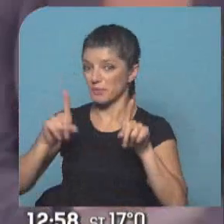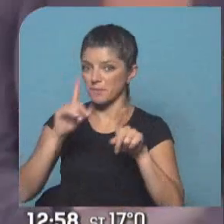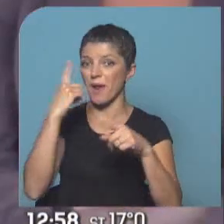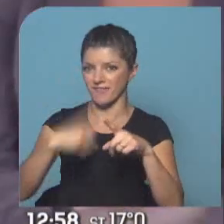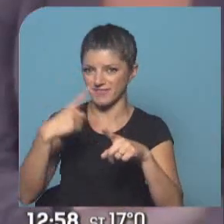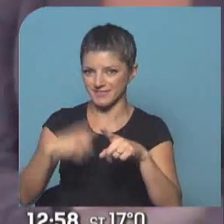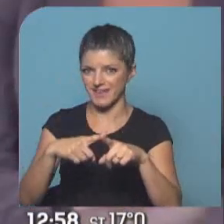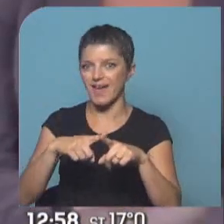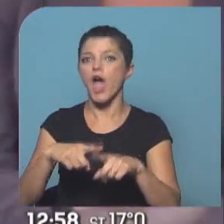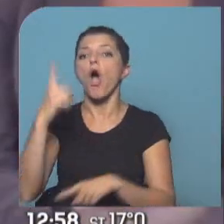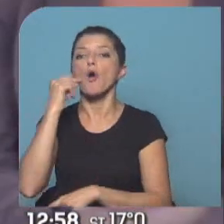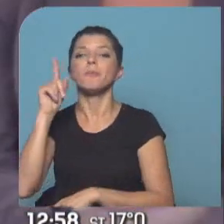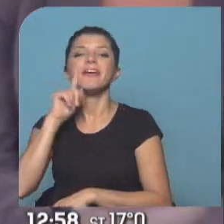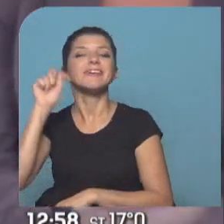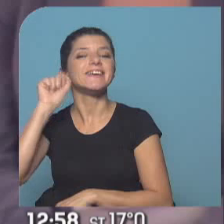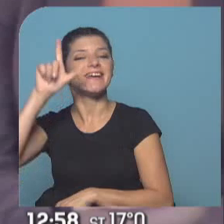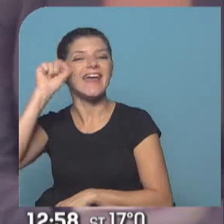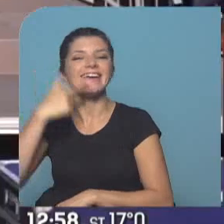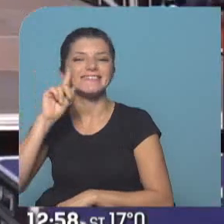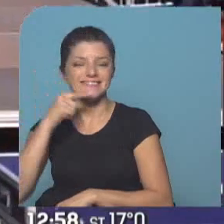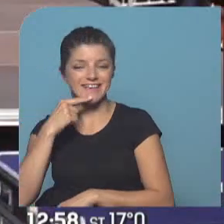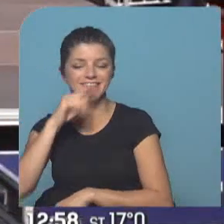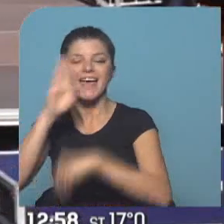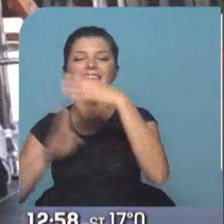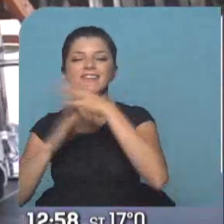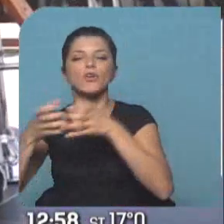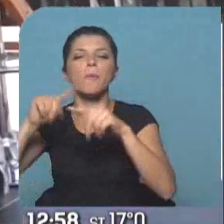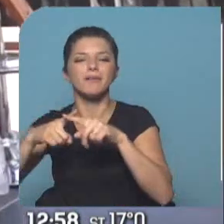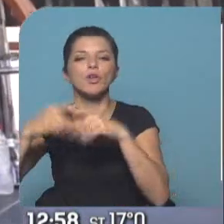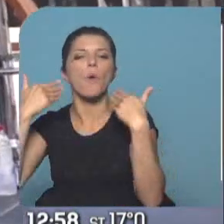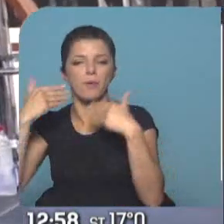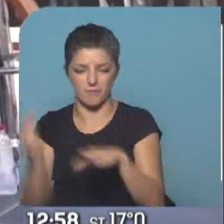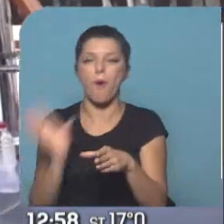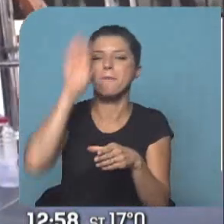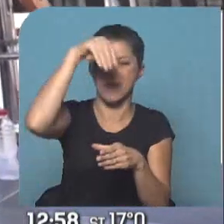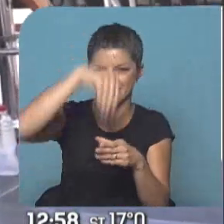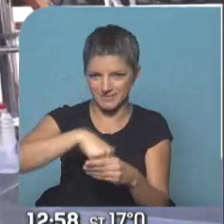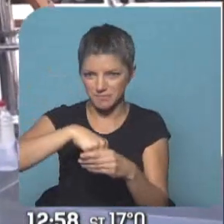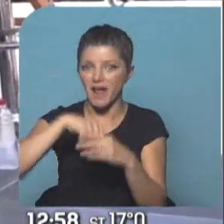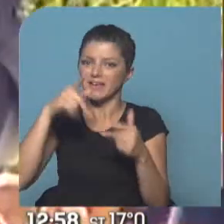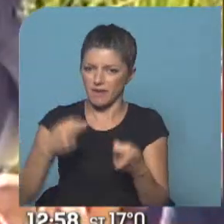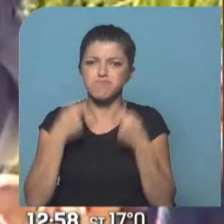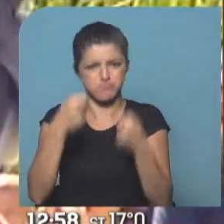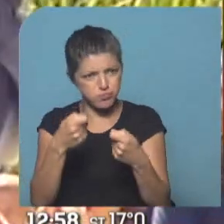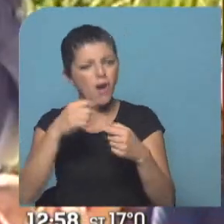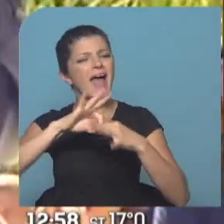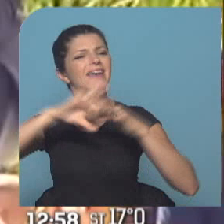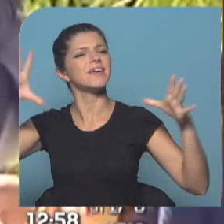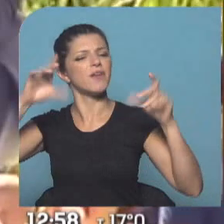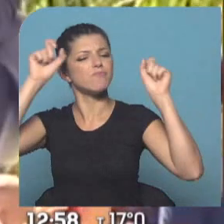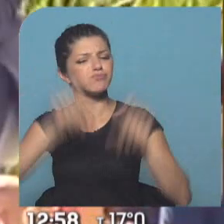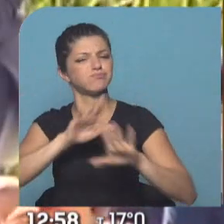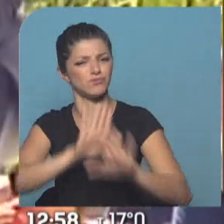por primera vez Pablo Iglesias, el líder de Podemos, quien aprovechó el festejo para dar vivas a una Cataluña libre y soberana.